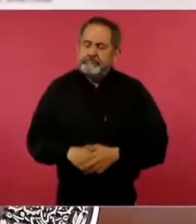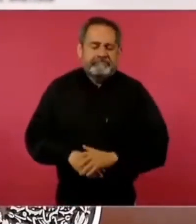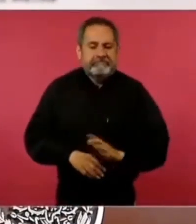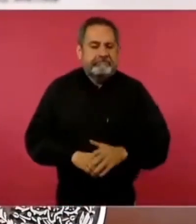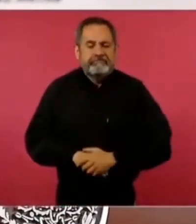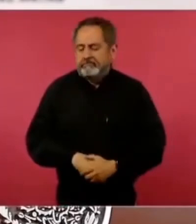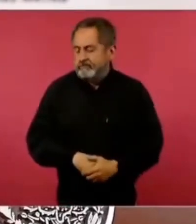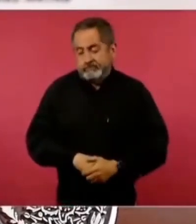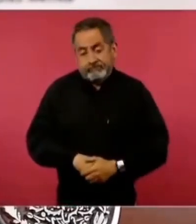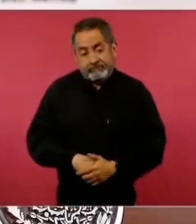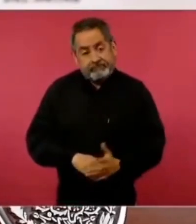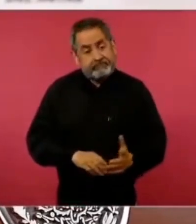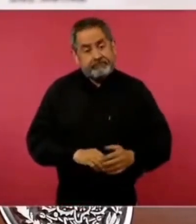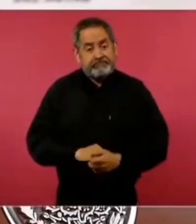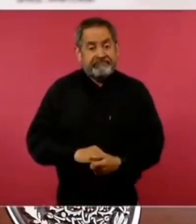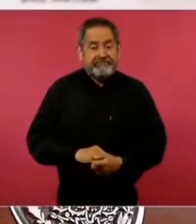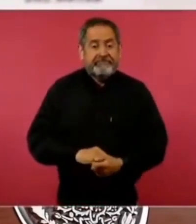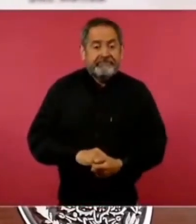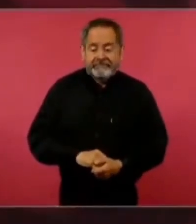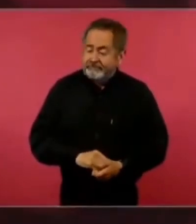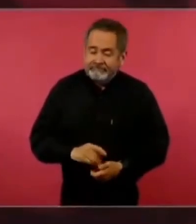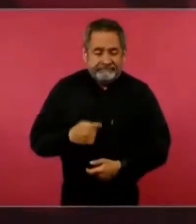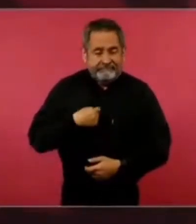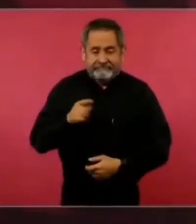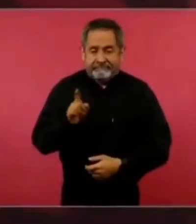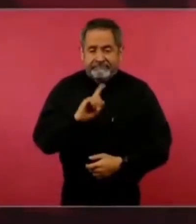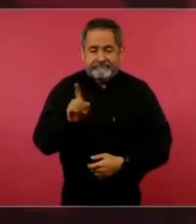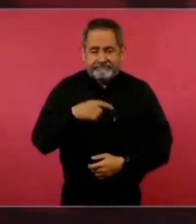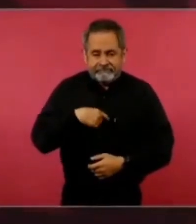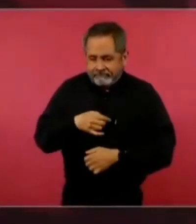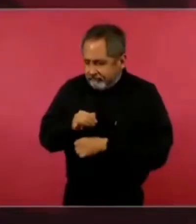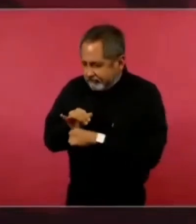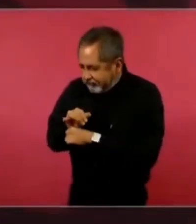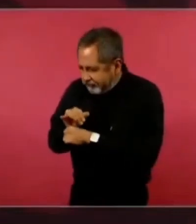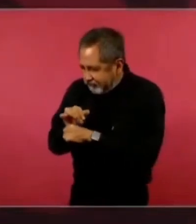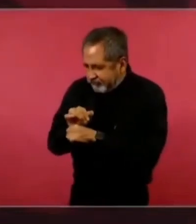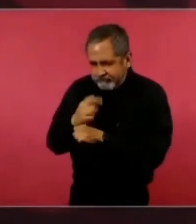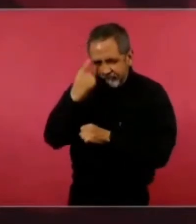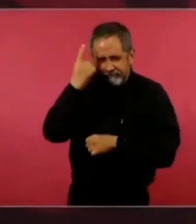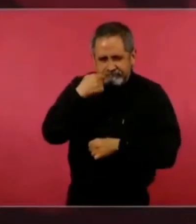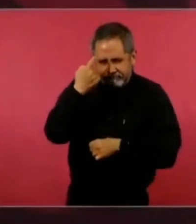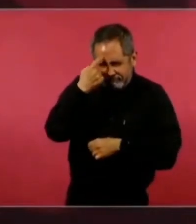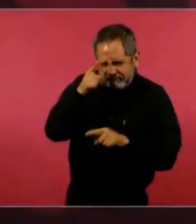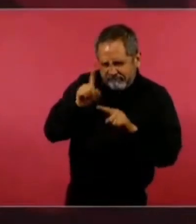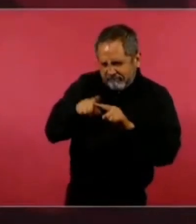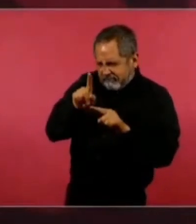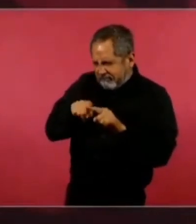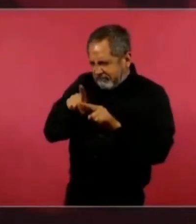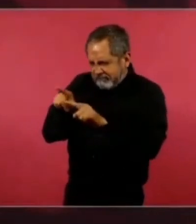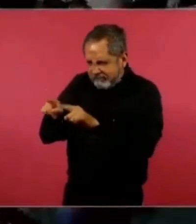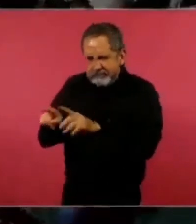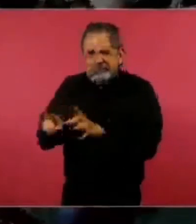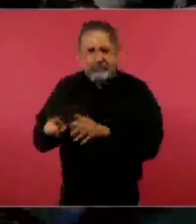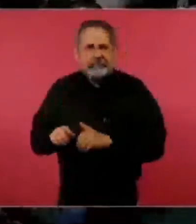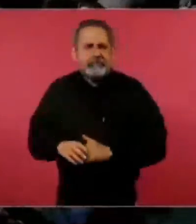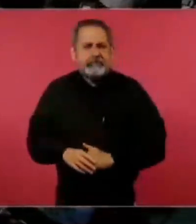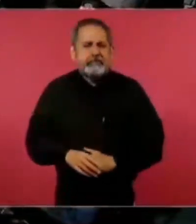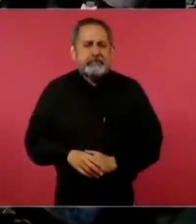Nada más que pues yo hice una investigación a fondo. Presidente, ya para...